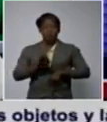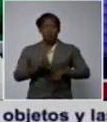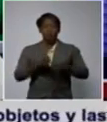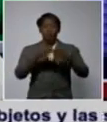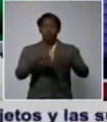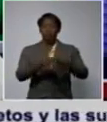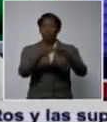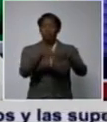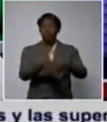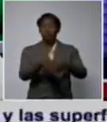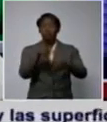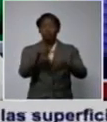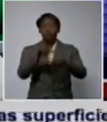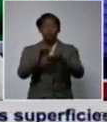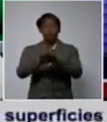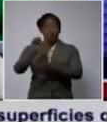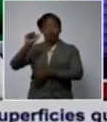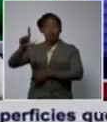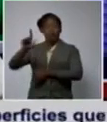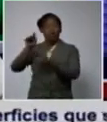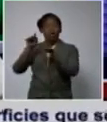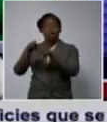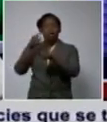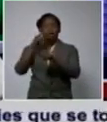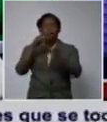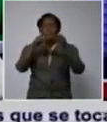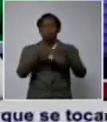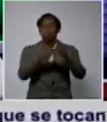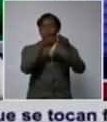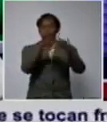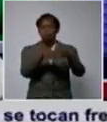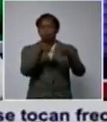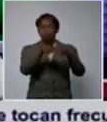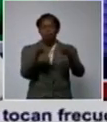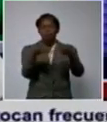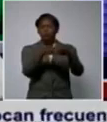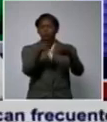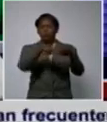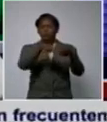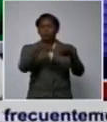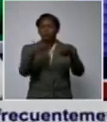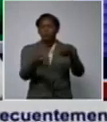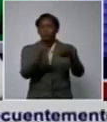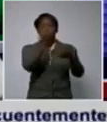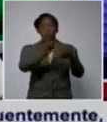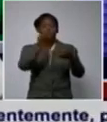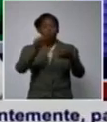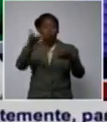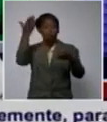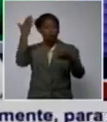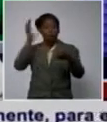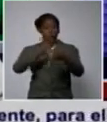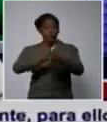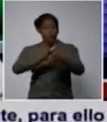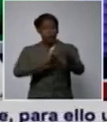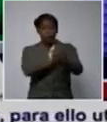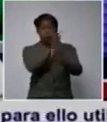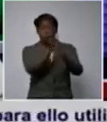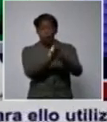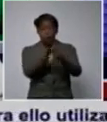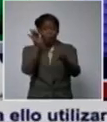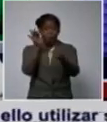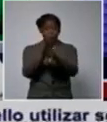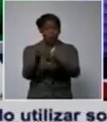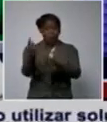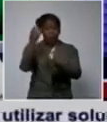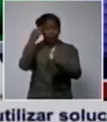el crucero británico Bremer, con un grupo de pasajeros y tripulantes con síntomas de COVID,